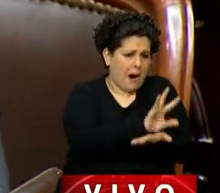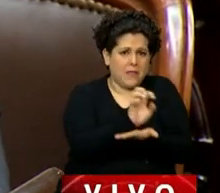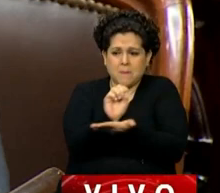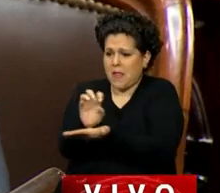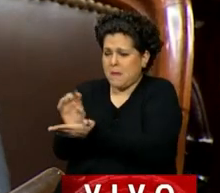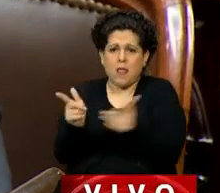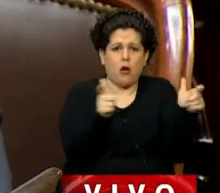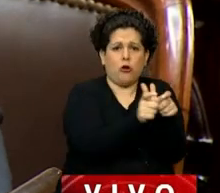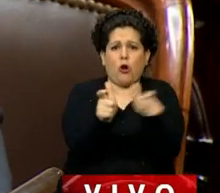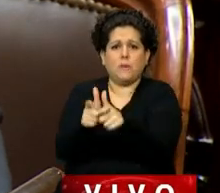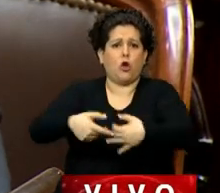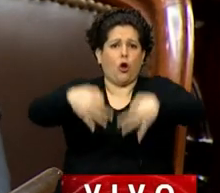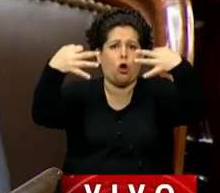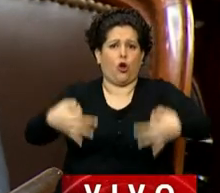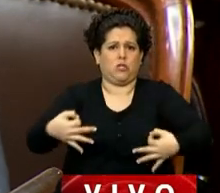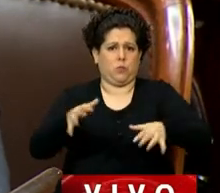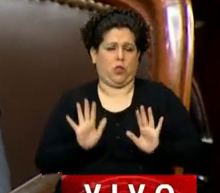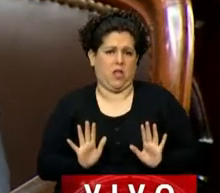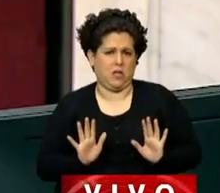cuales deben hacerse los giros,